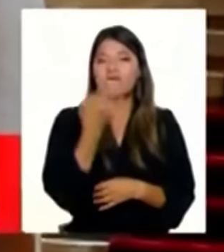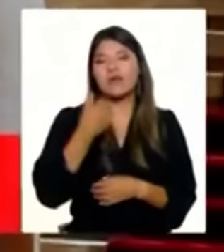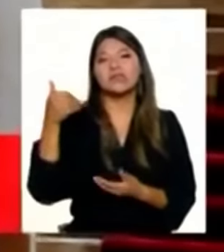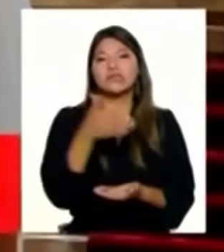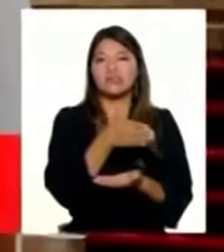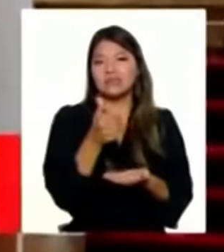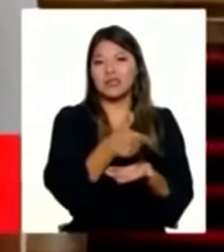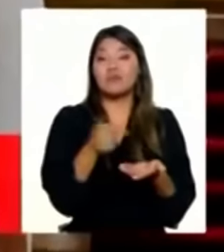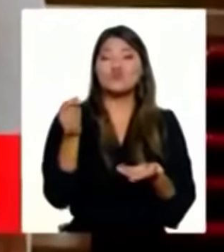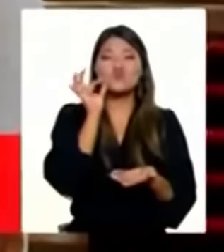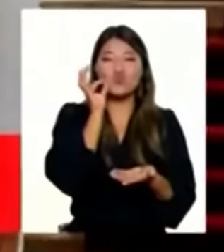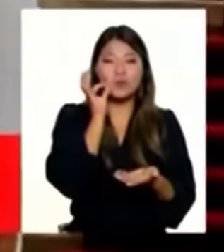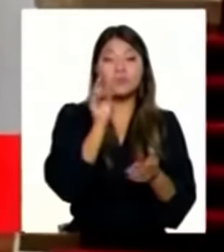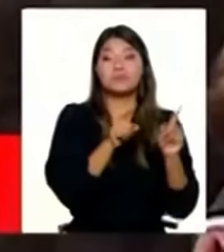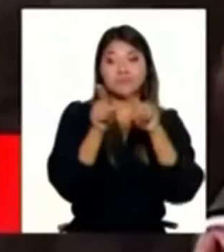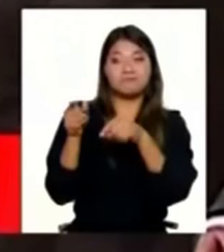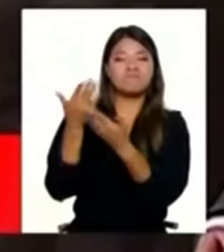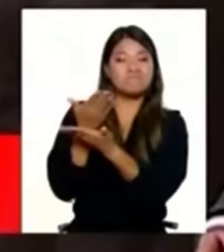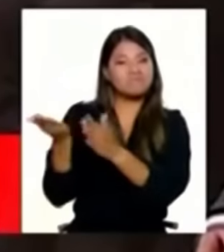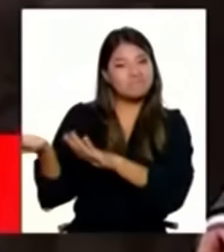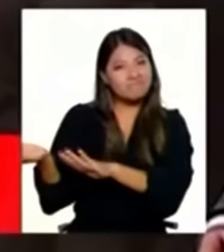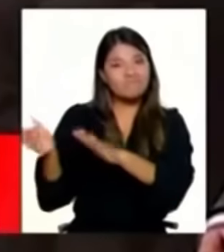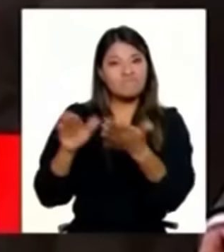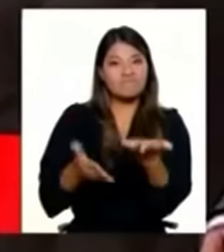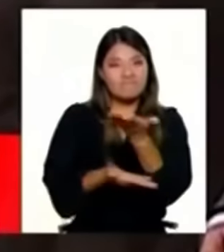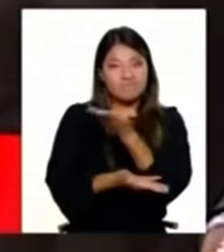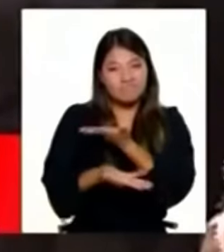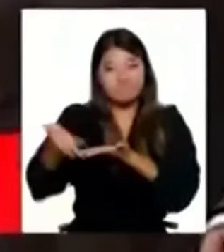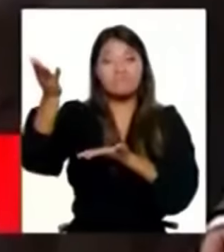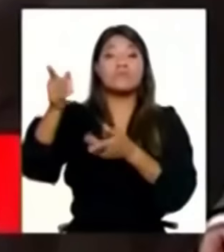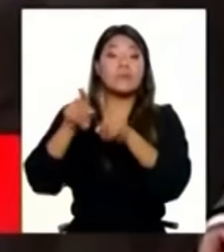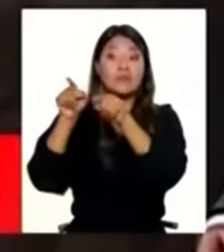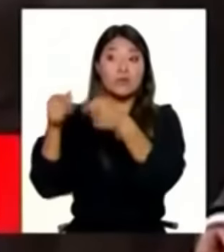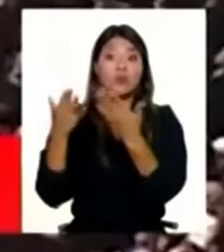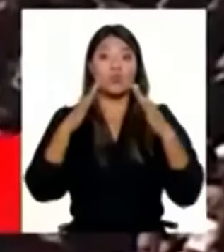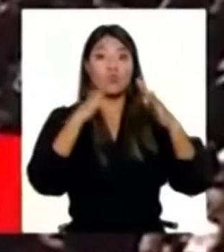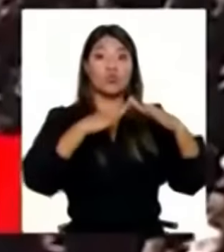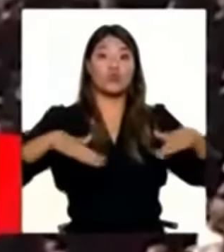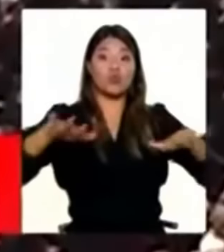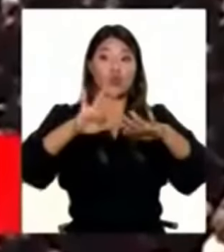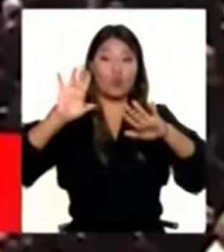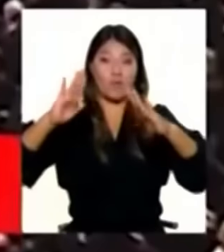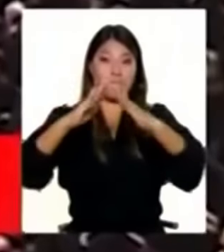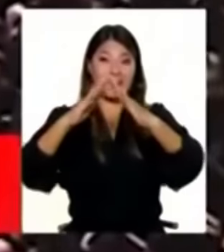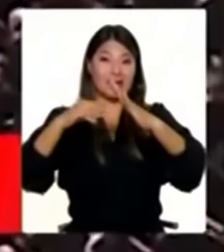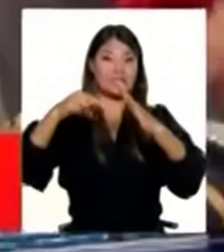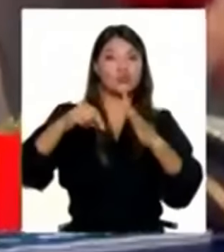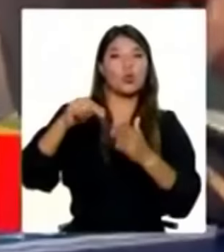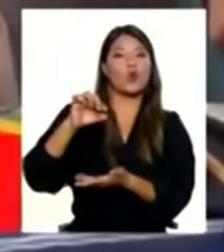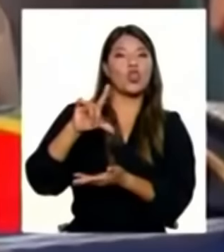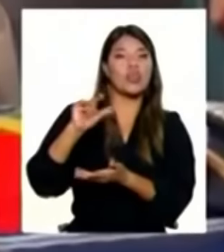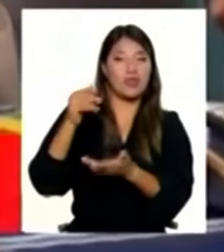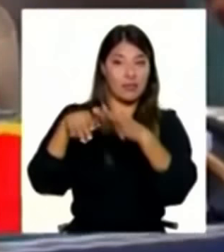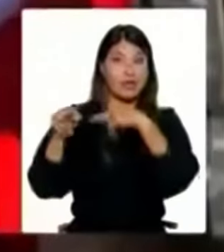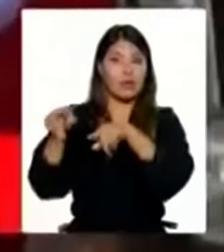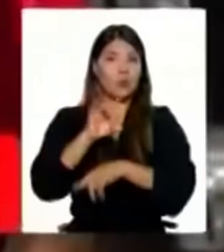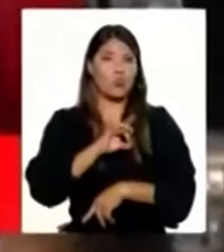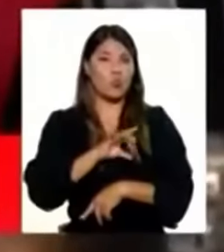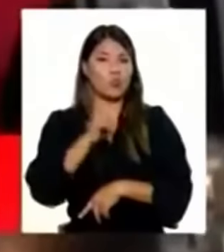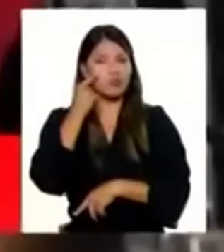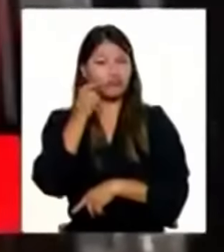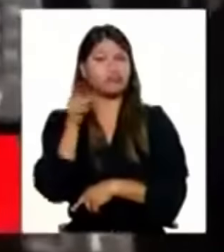Sebastián Piñera partió hacia la eternidad. Sin embargo, su estancia en el Palacio de la Moneda en dos ocasiones no pasó para